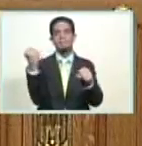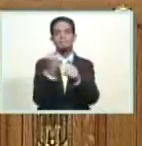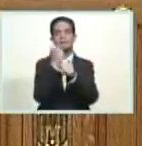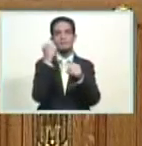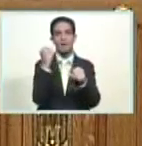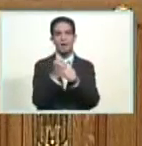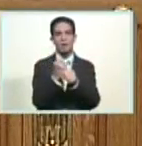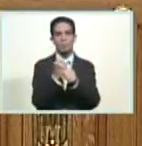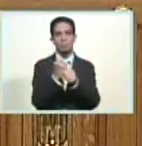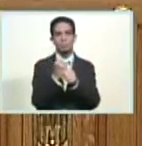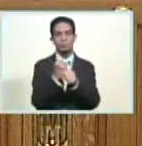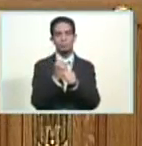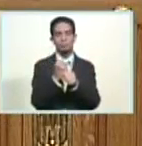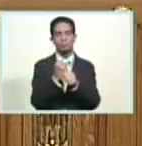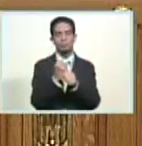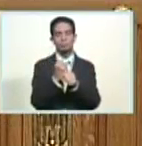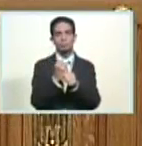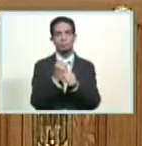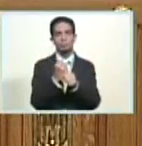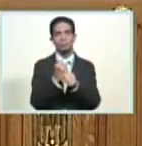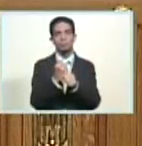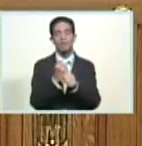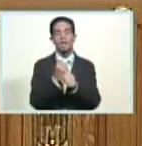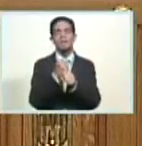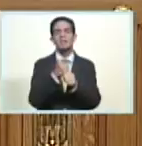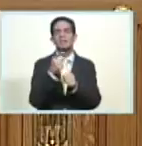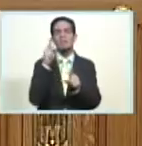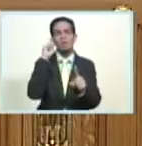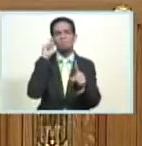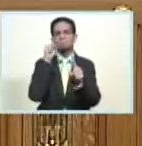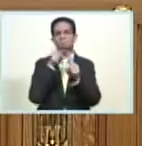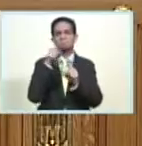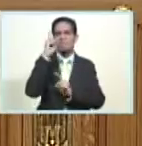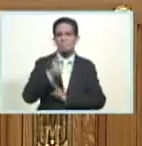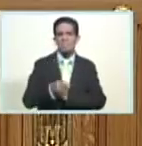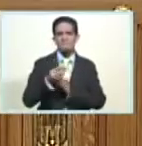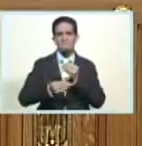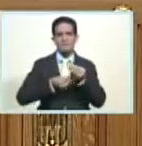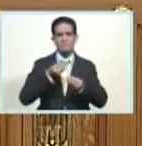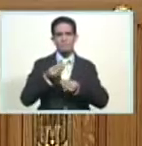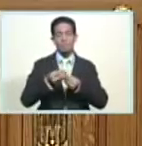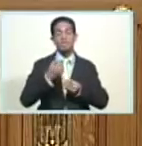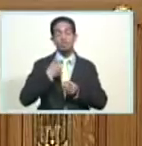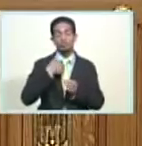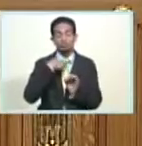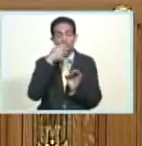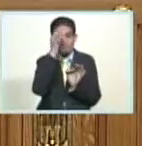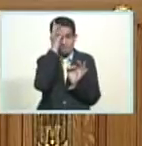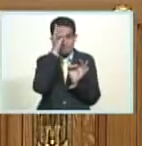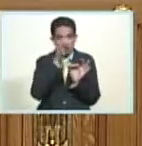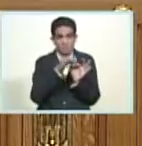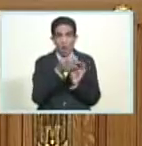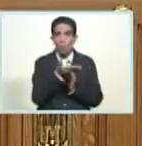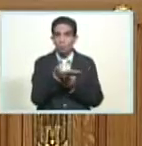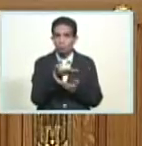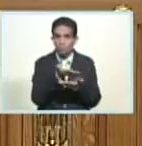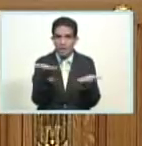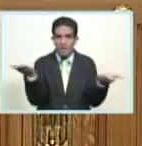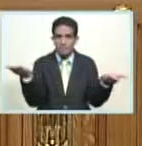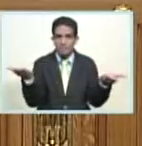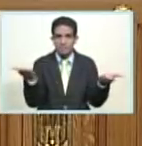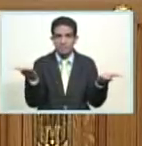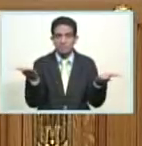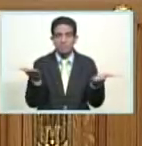tácticas en los logros inmediatos que tenemos que tener, compañeros, gobernadores, gobernadoras. Tengo mucha fe en ustedes, en el liderazgo colectivo